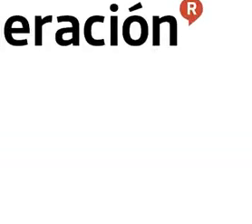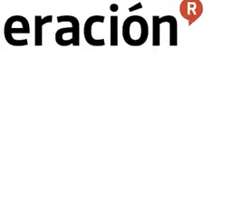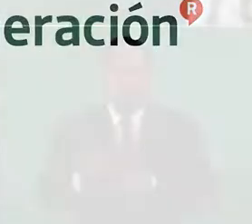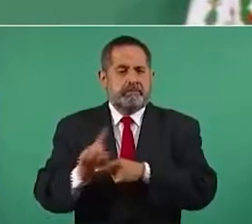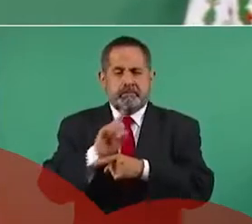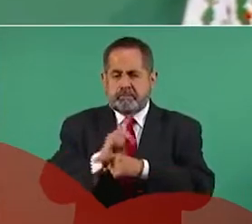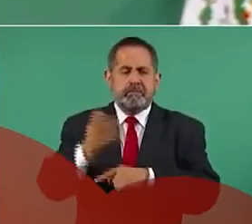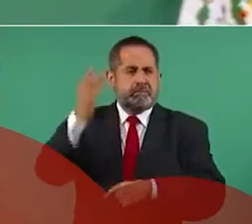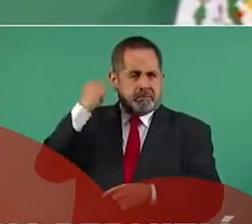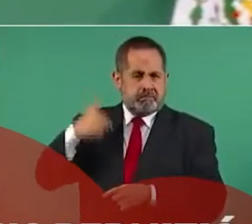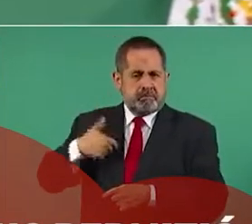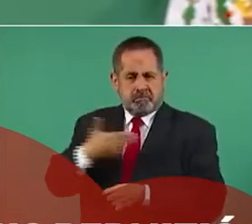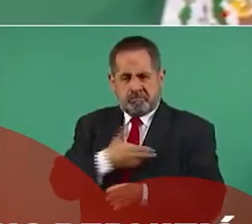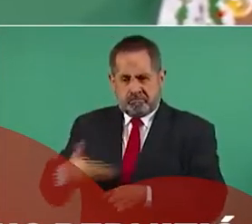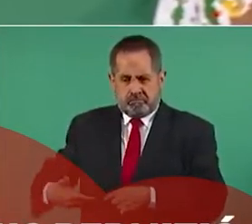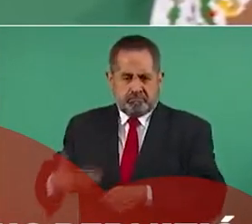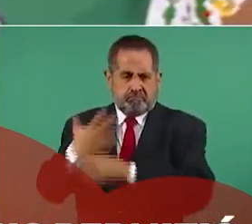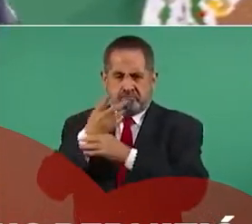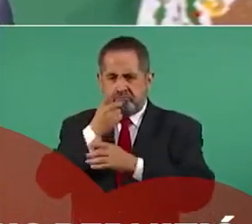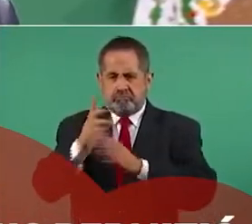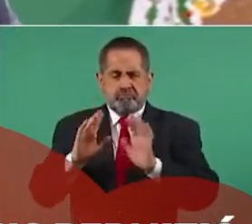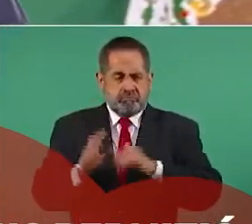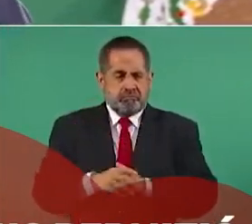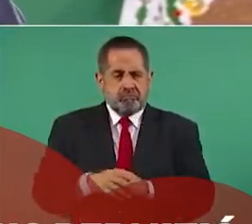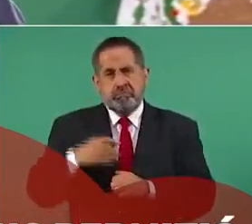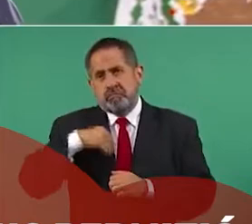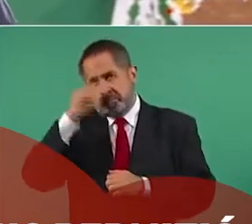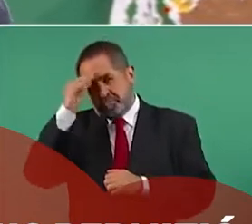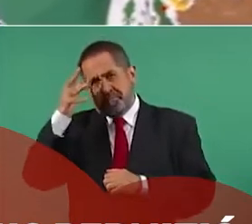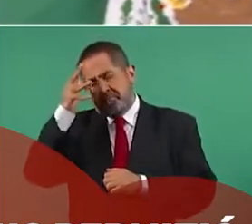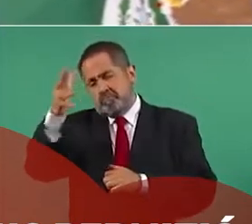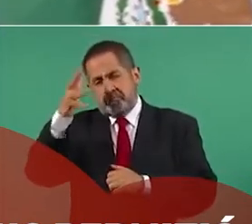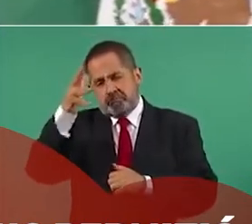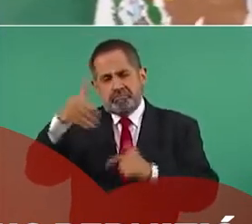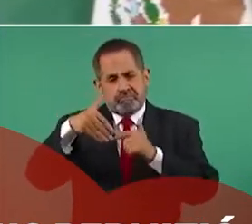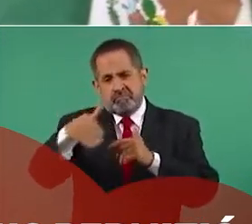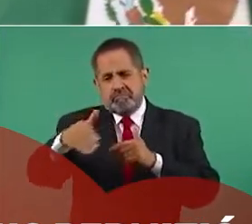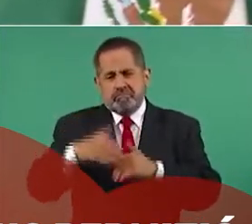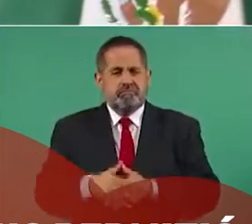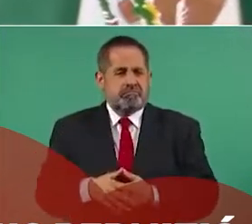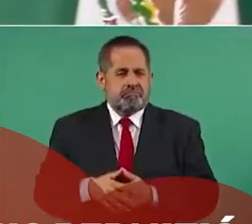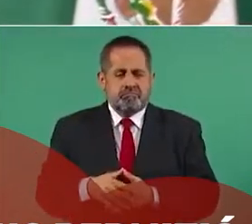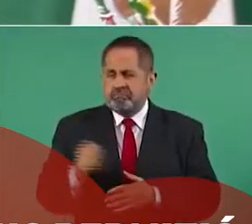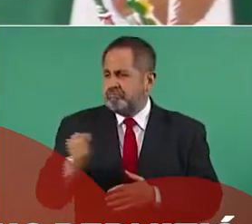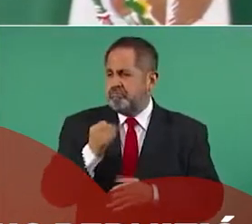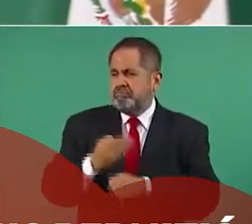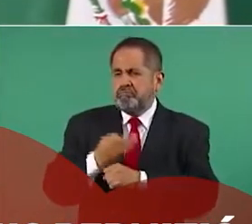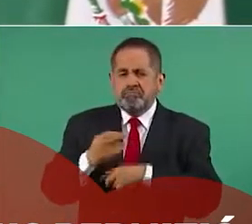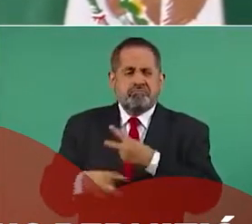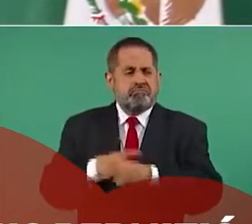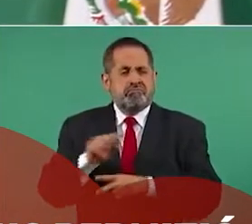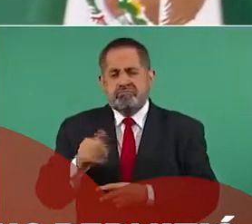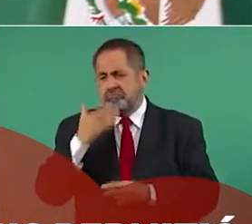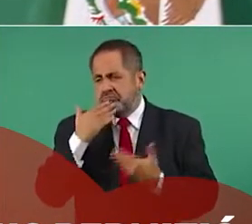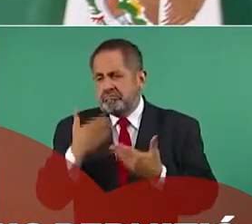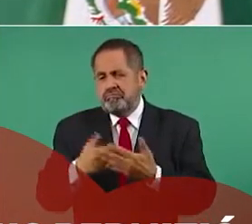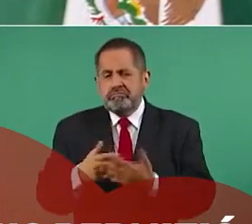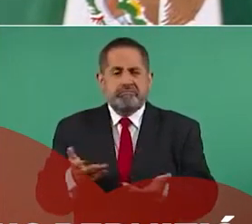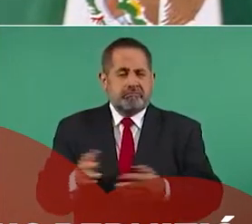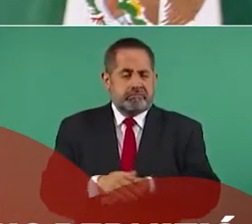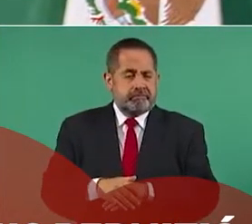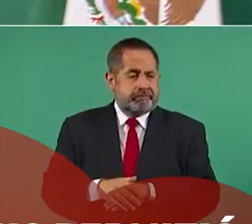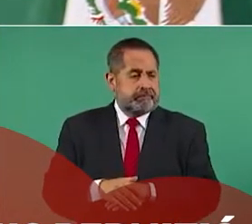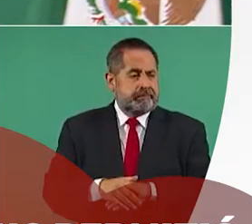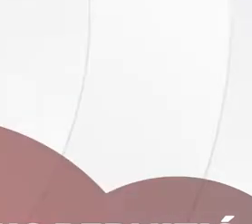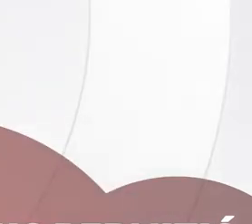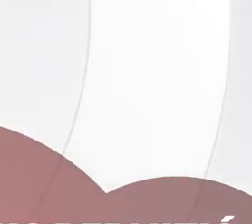El presidente López Obrador señaló que la oposición no permitió que la consulta popular para juzgar a los expresidentes se realizara en la jornada electoral del 6 de junio. Por ello, se